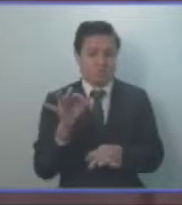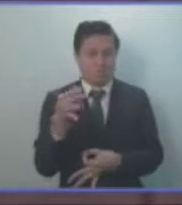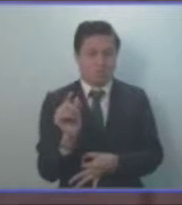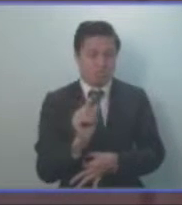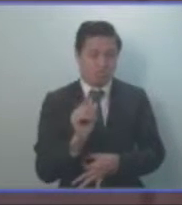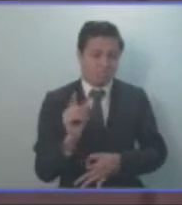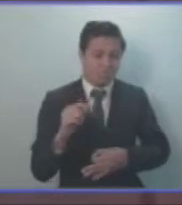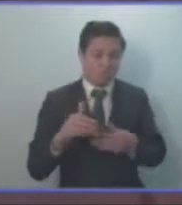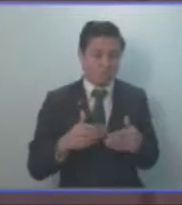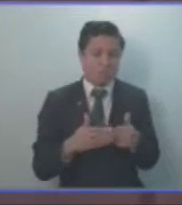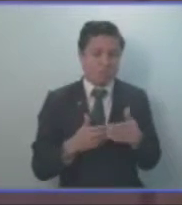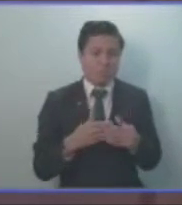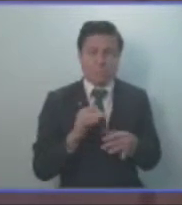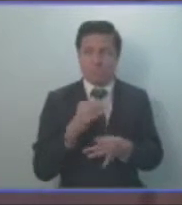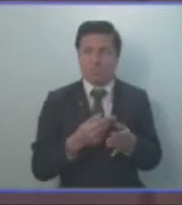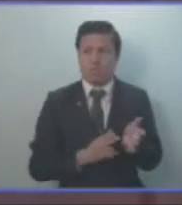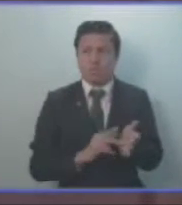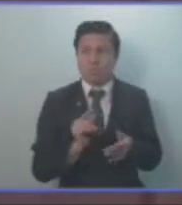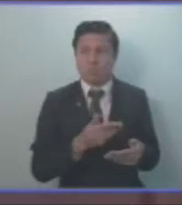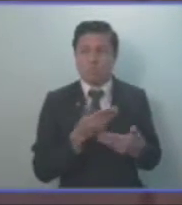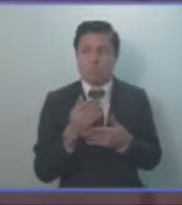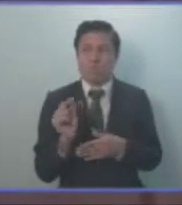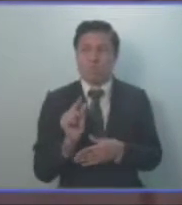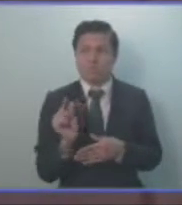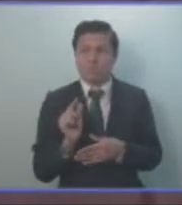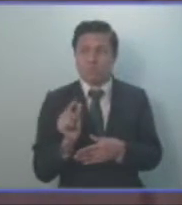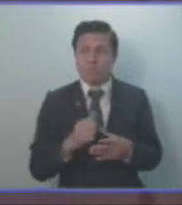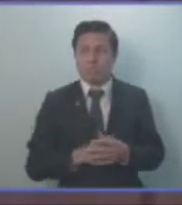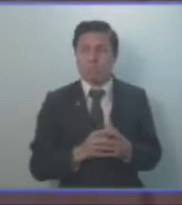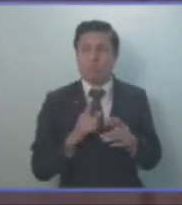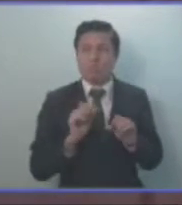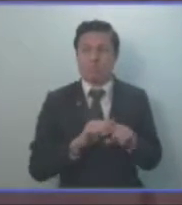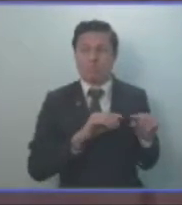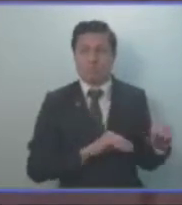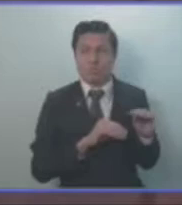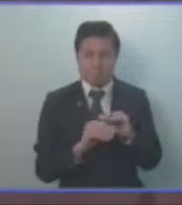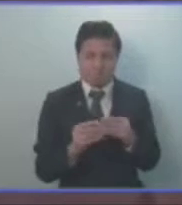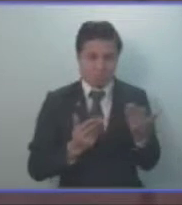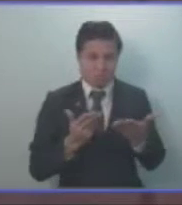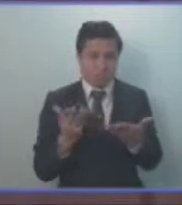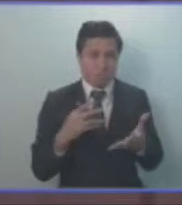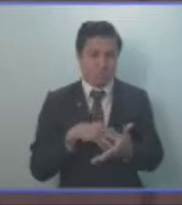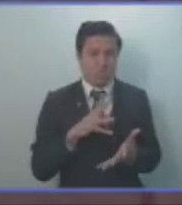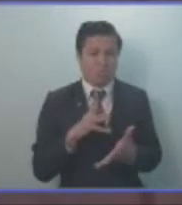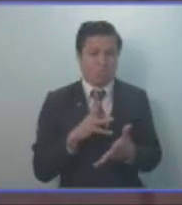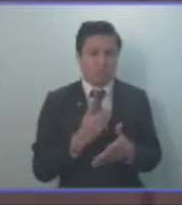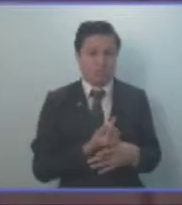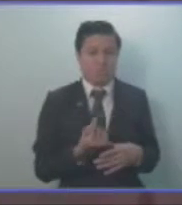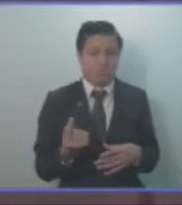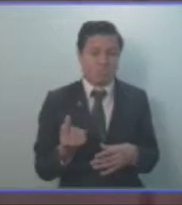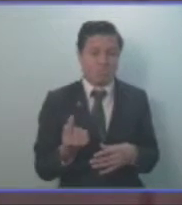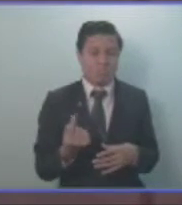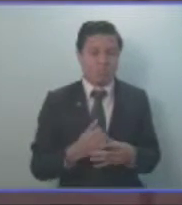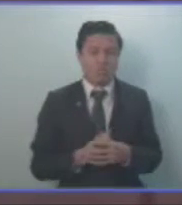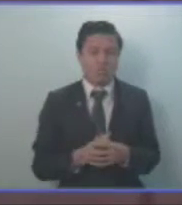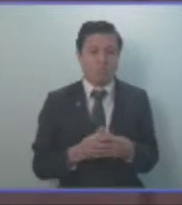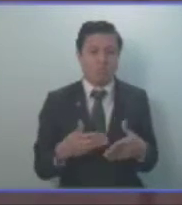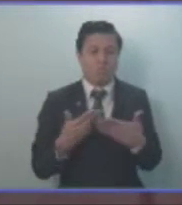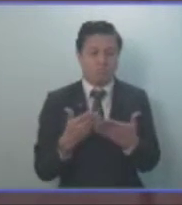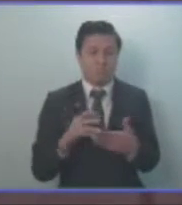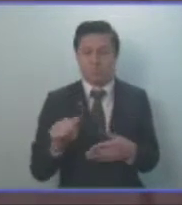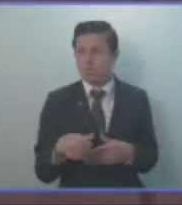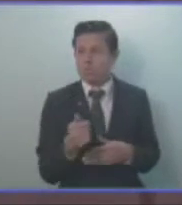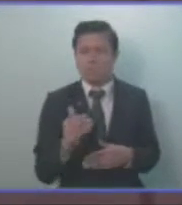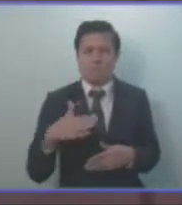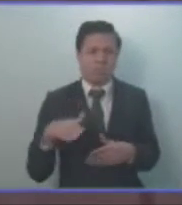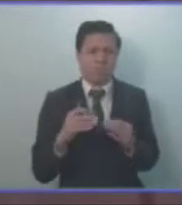o denegar el traspaso de la concesión o el permiso para la prestación del servicio público de transporte de pasajeros otorgado en cualquiera